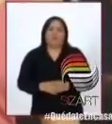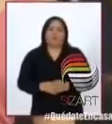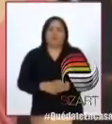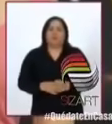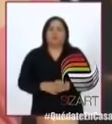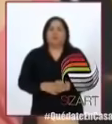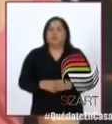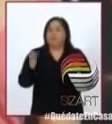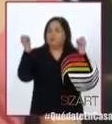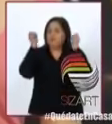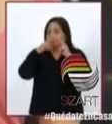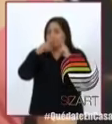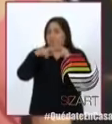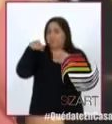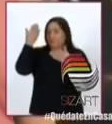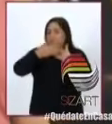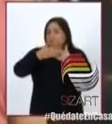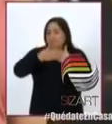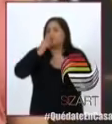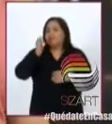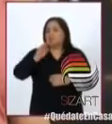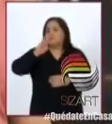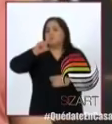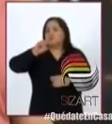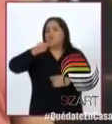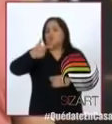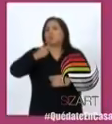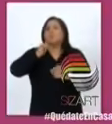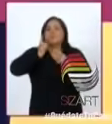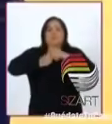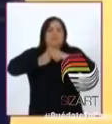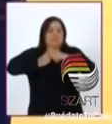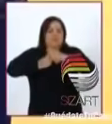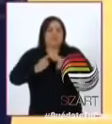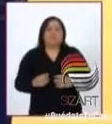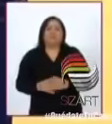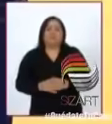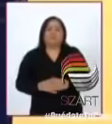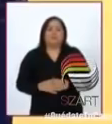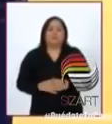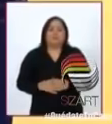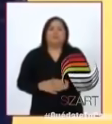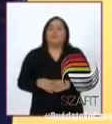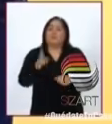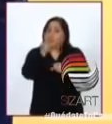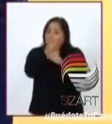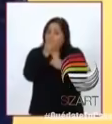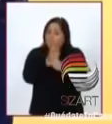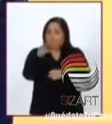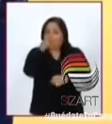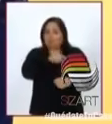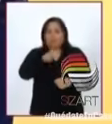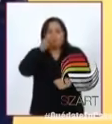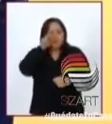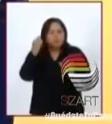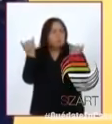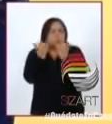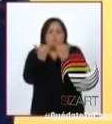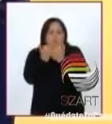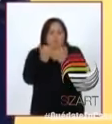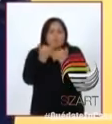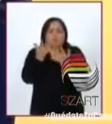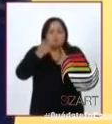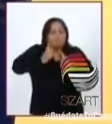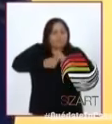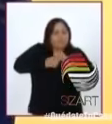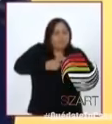Nos vemos en la próxima emisión del Blog de las Matemáticas. Los invitamos a resolver los ejercicios y las